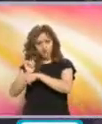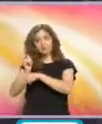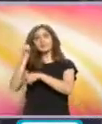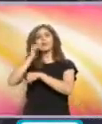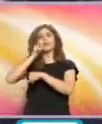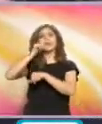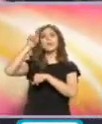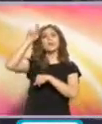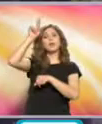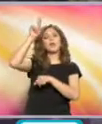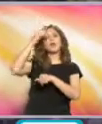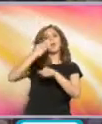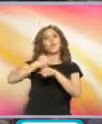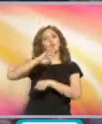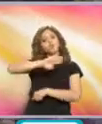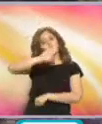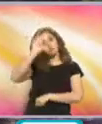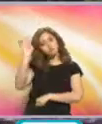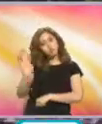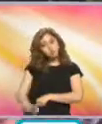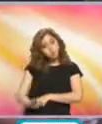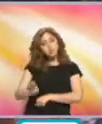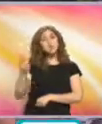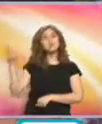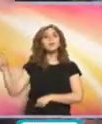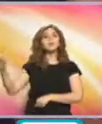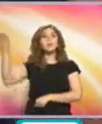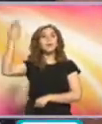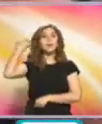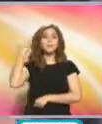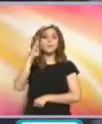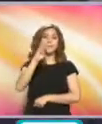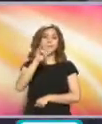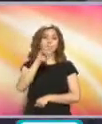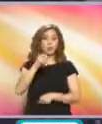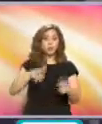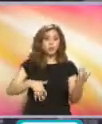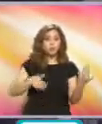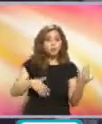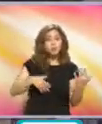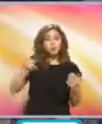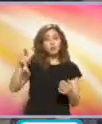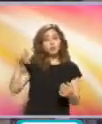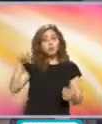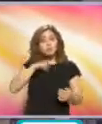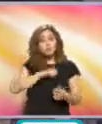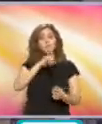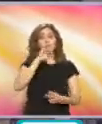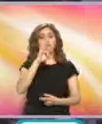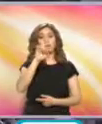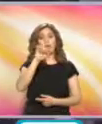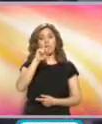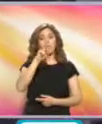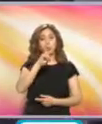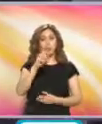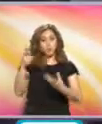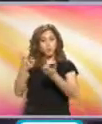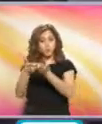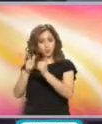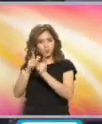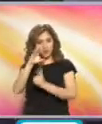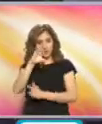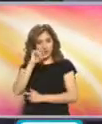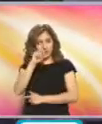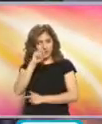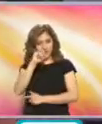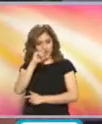desde el cielo hoy en día. Ah, ok. Sí, él era bajista y sus máximos exponentes en el instrumento era Flavio Cinciarulo de los Cadillacs y Zeta Bosio